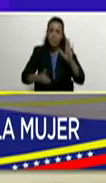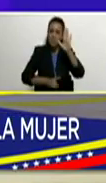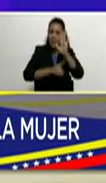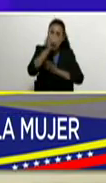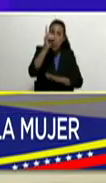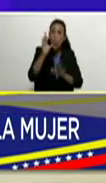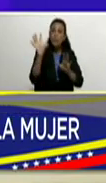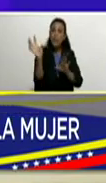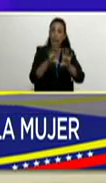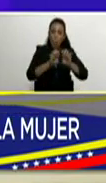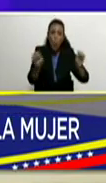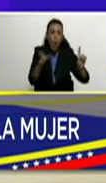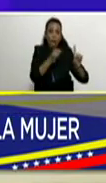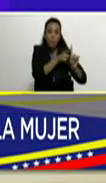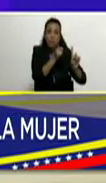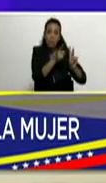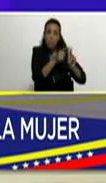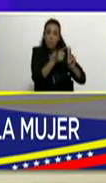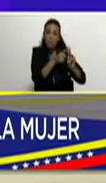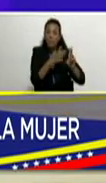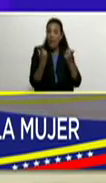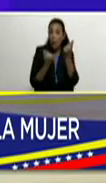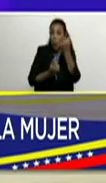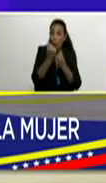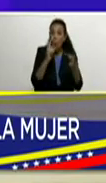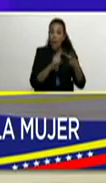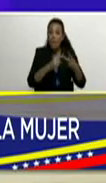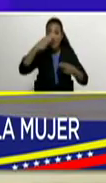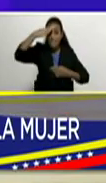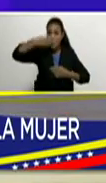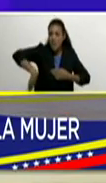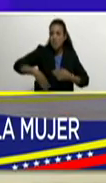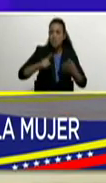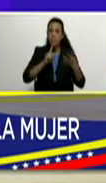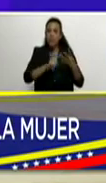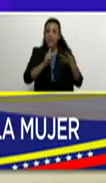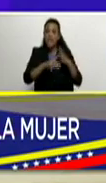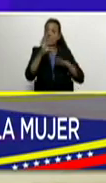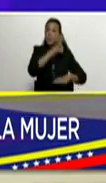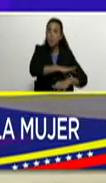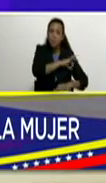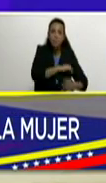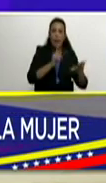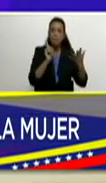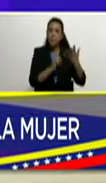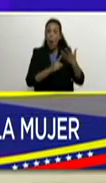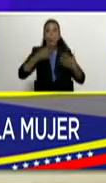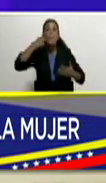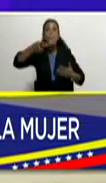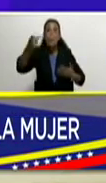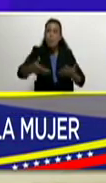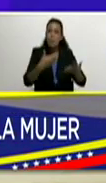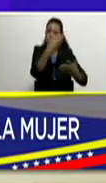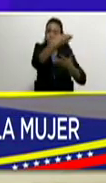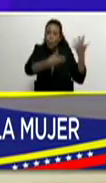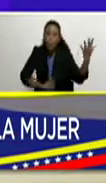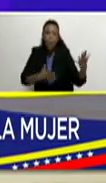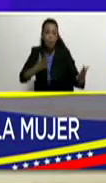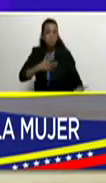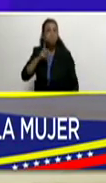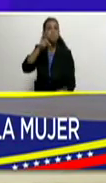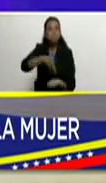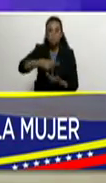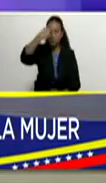desarrollo educativo, económico, militar, social, político, para que las